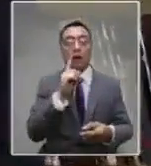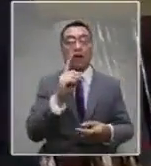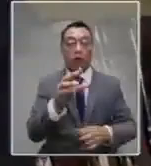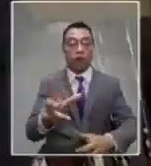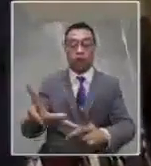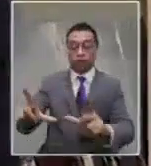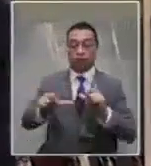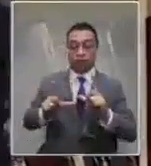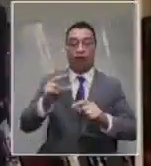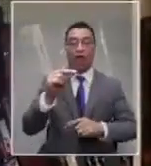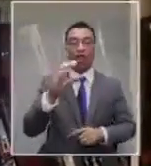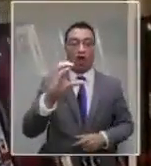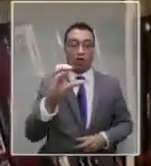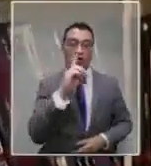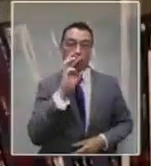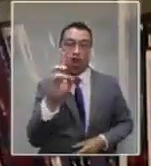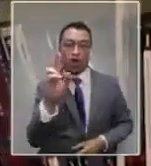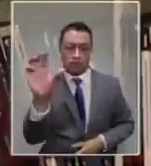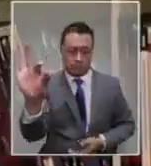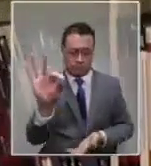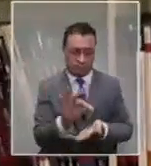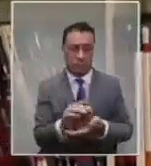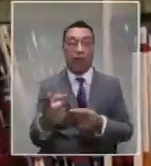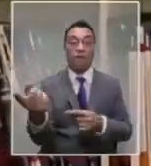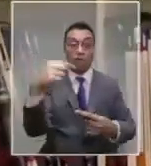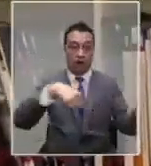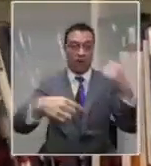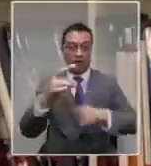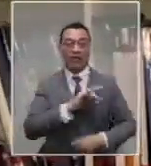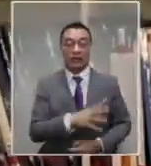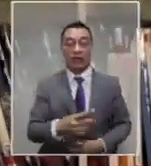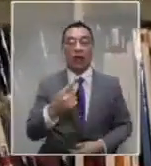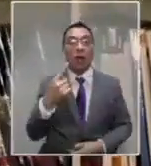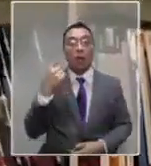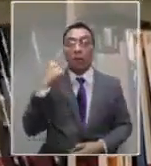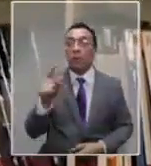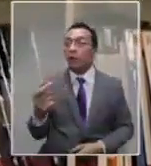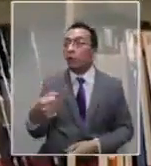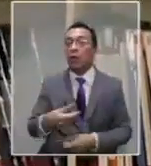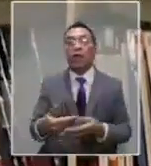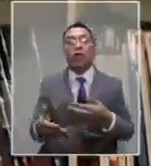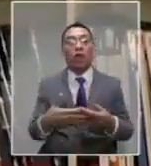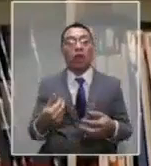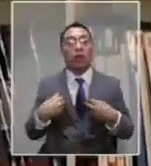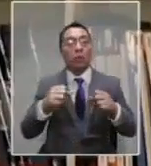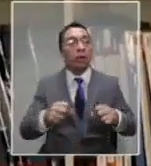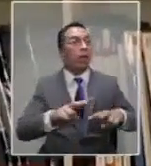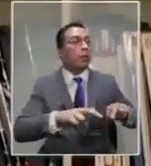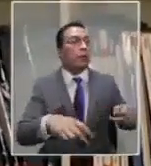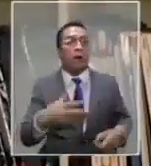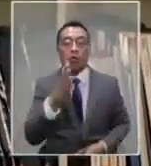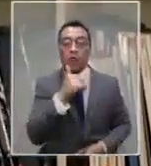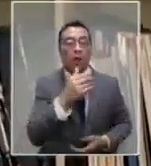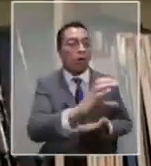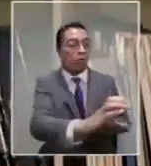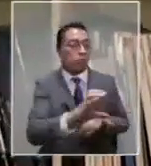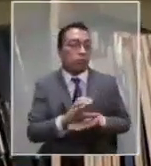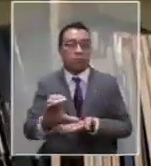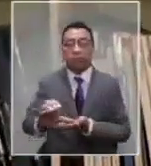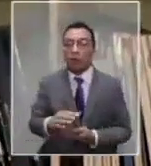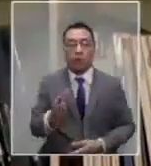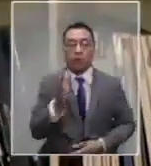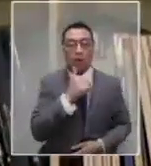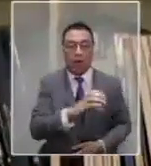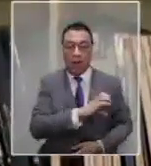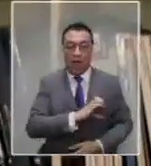su grado de doctor y que están volviendo a Chile, pero no tienen espacio para poder investigar porque no disponen de